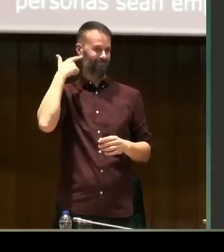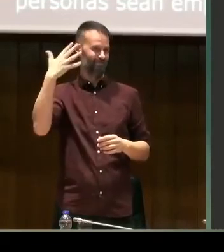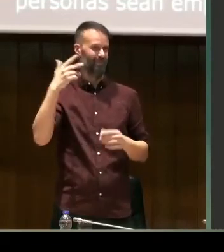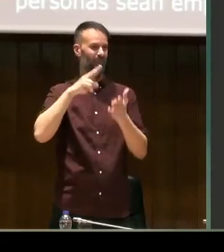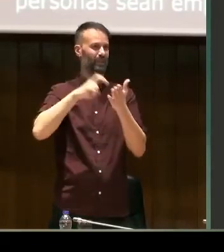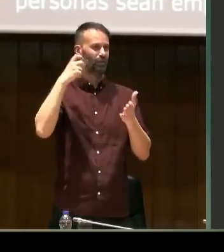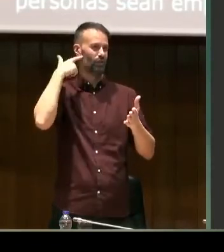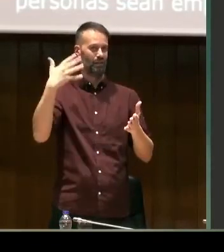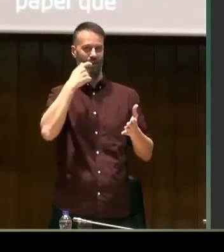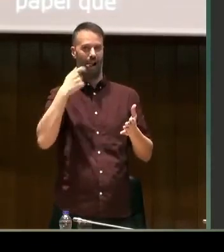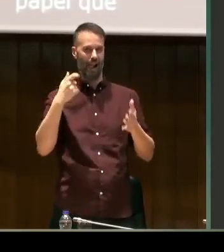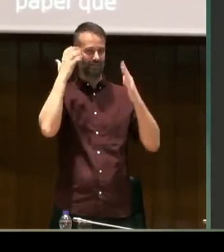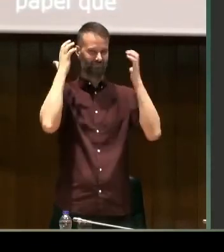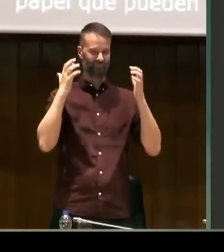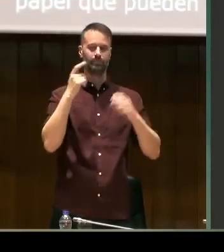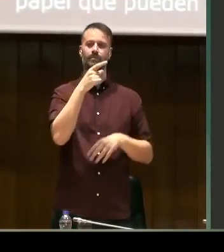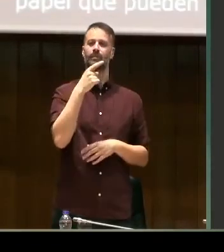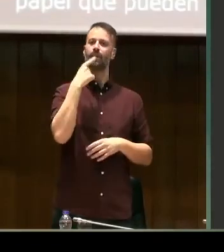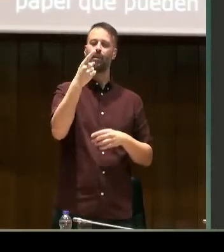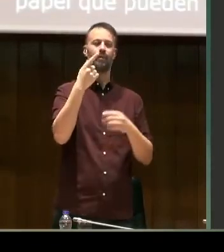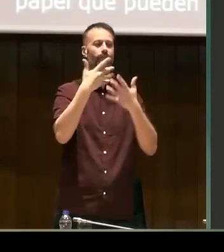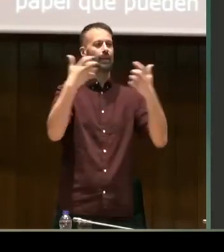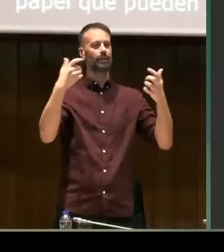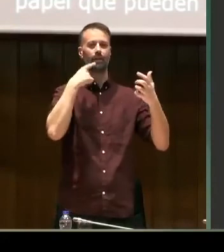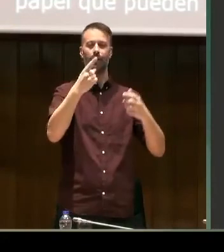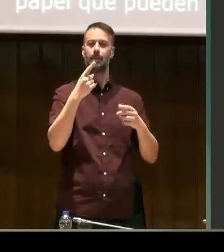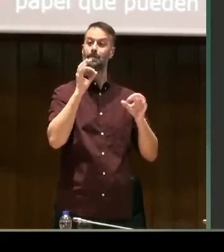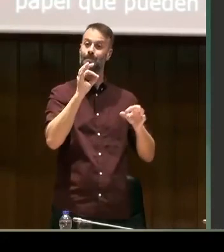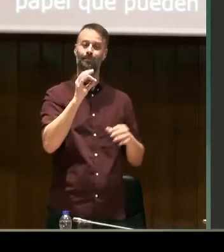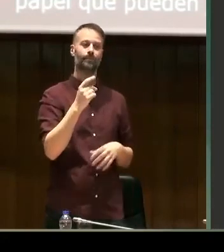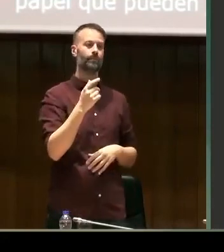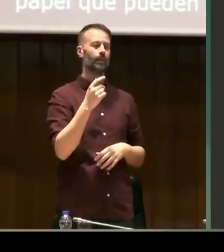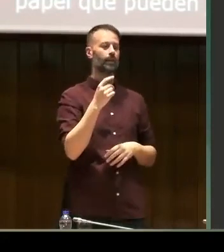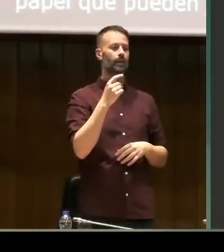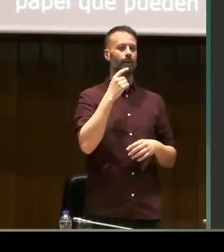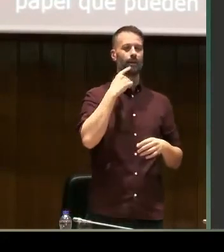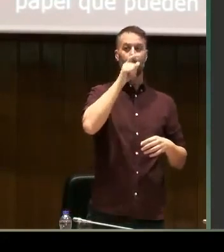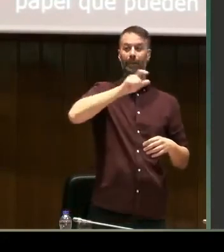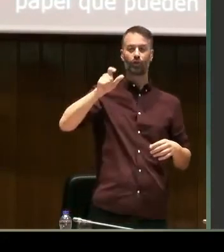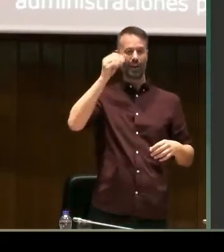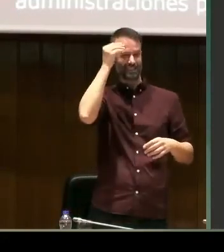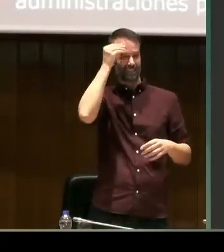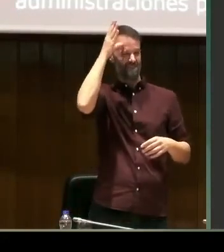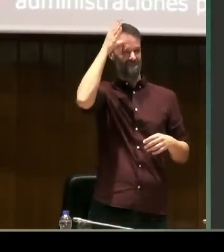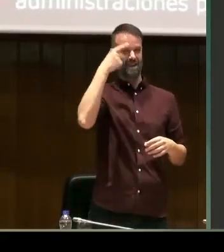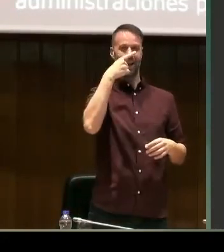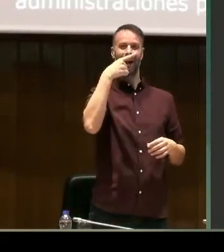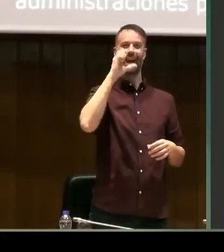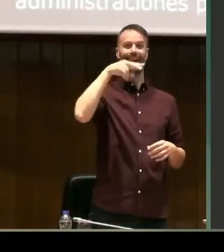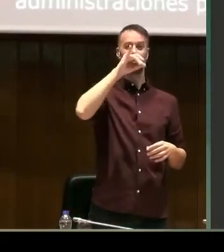Imagino que conocéis a Albert Einstein, el famoso físico. Él tiene una frase en la que dice